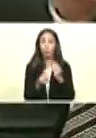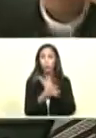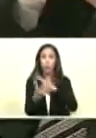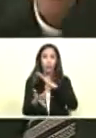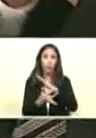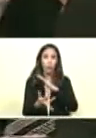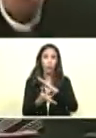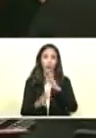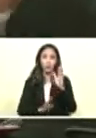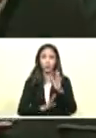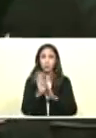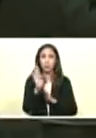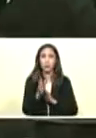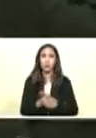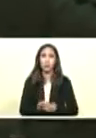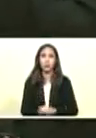tecnología